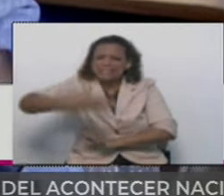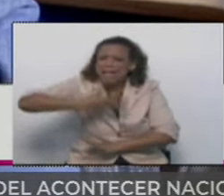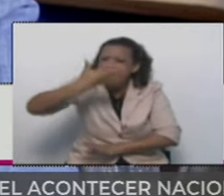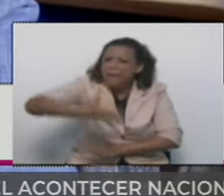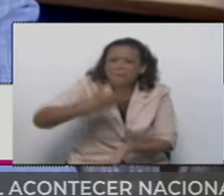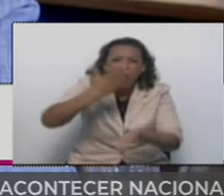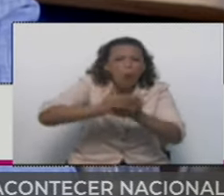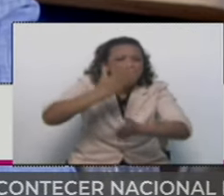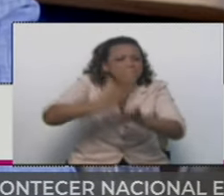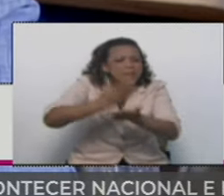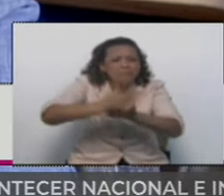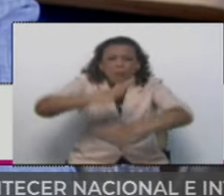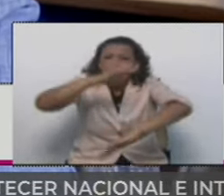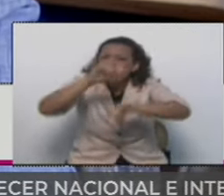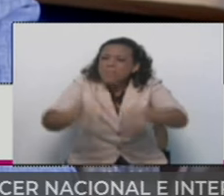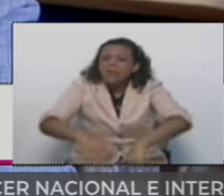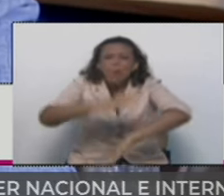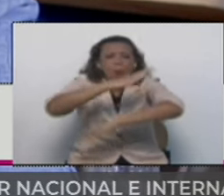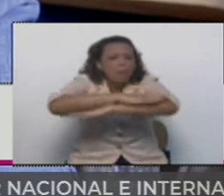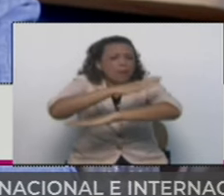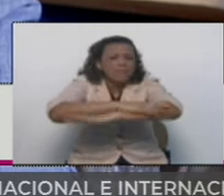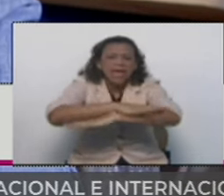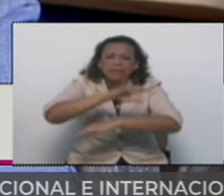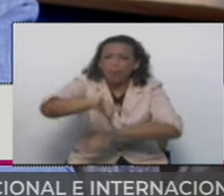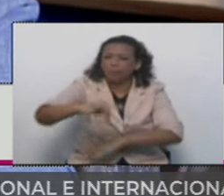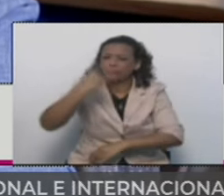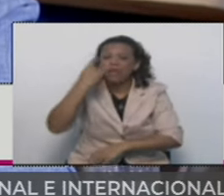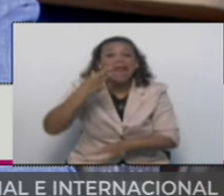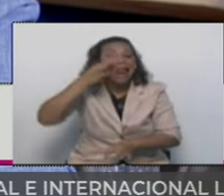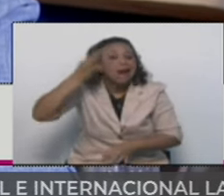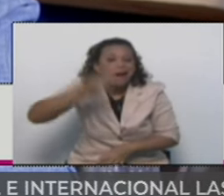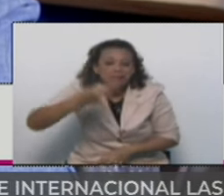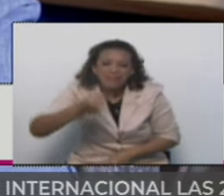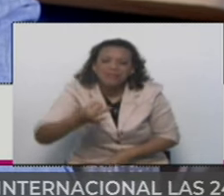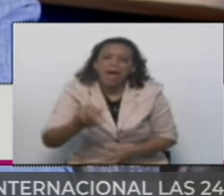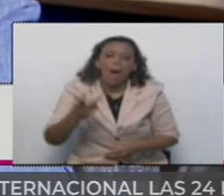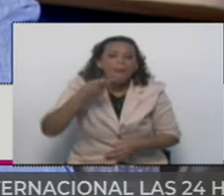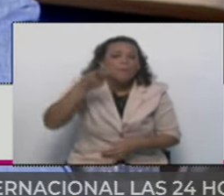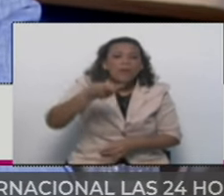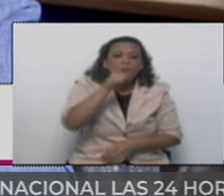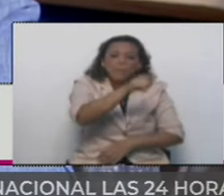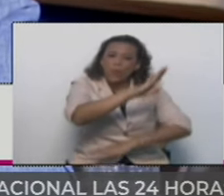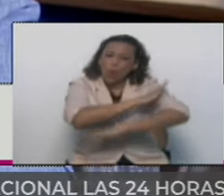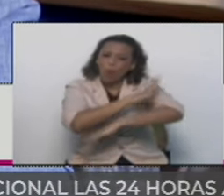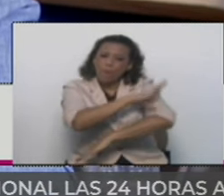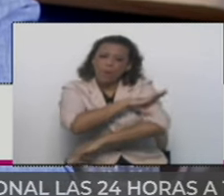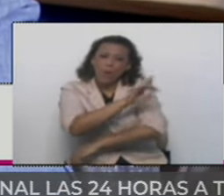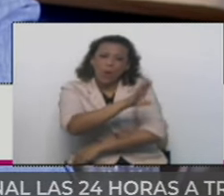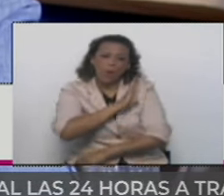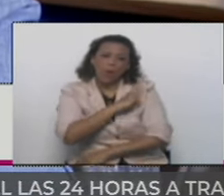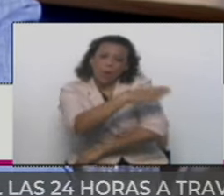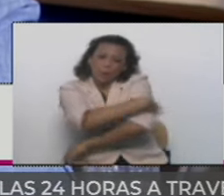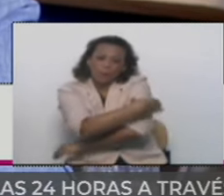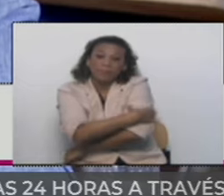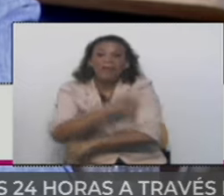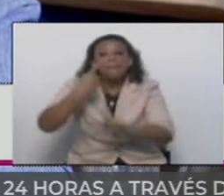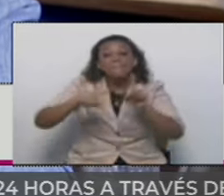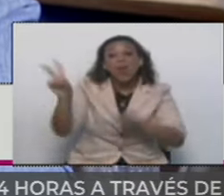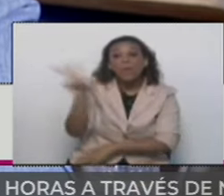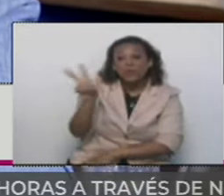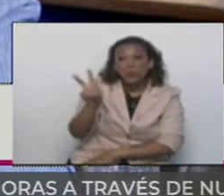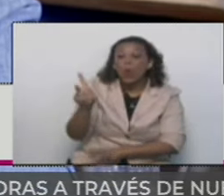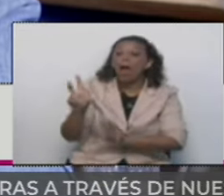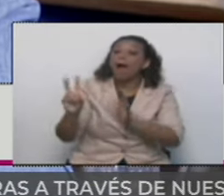gente cree en ellos. Y hay una realidad política. Venezuela está en paz, paz